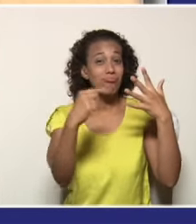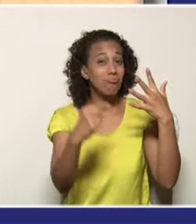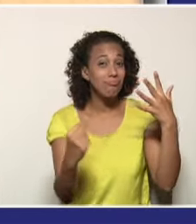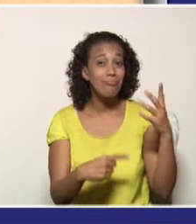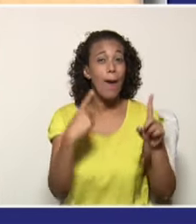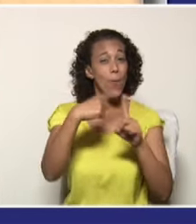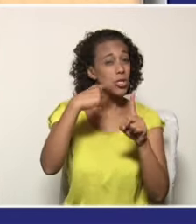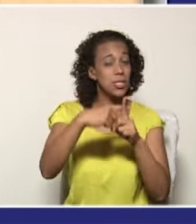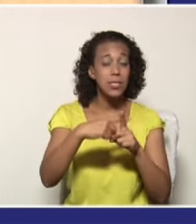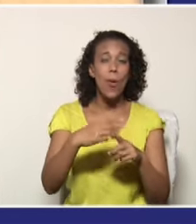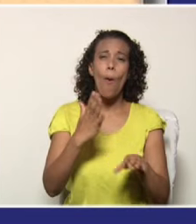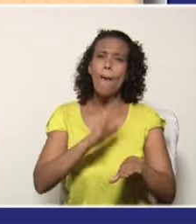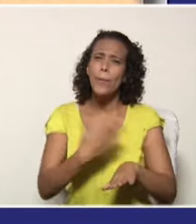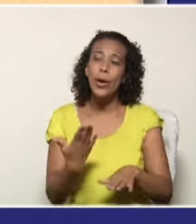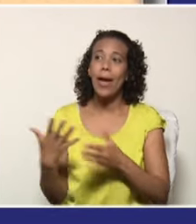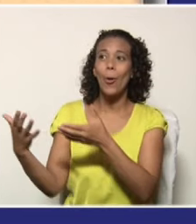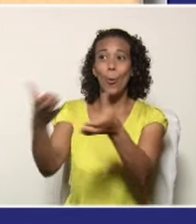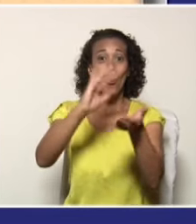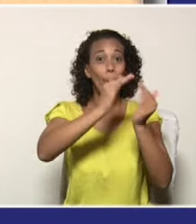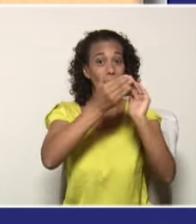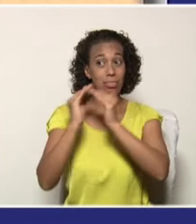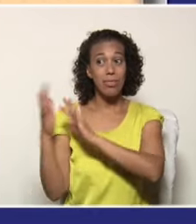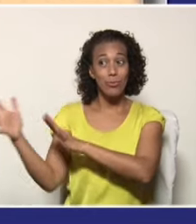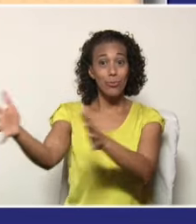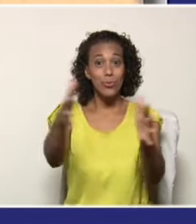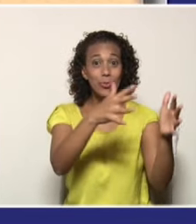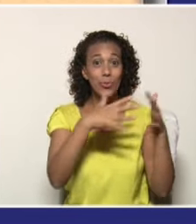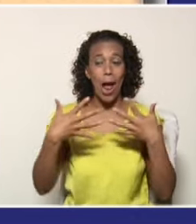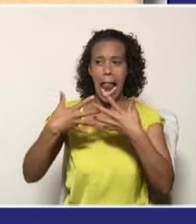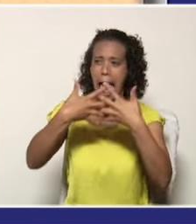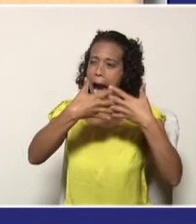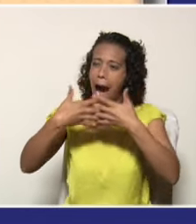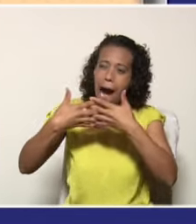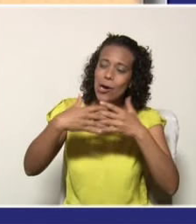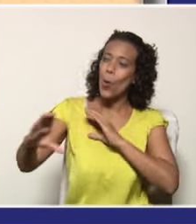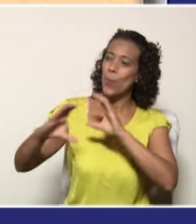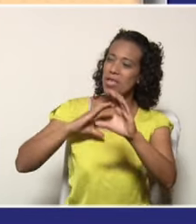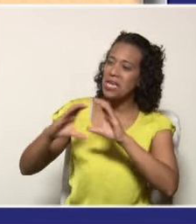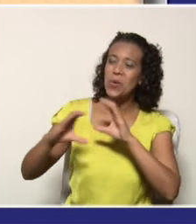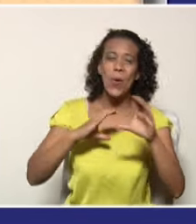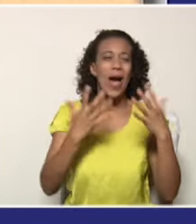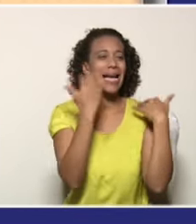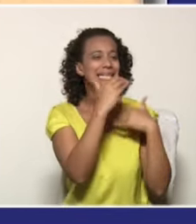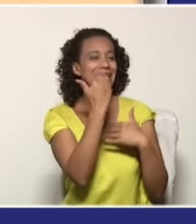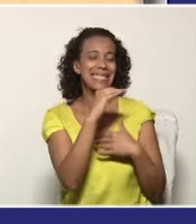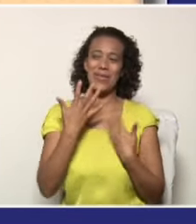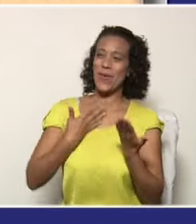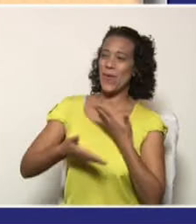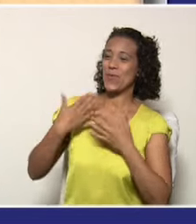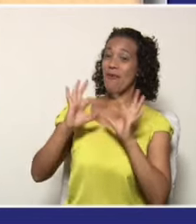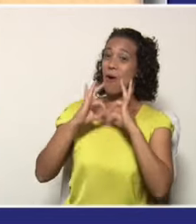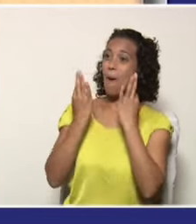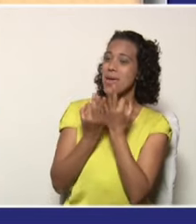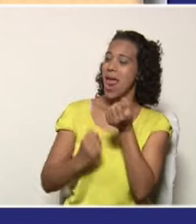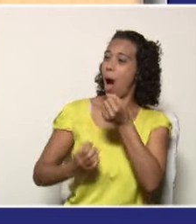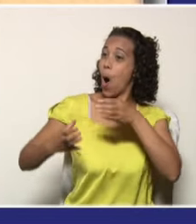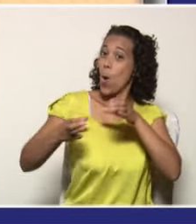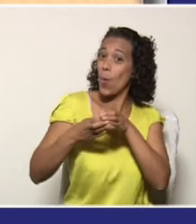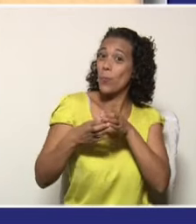la redundancia, colectivos. Estrechar lazos afectivos y de comunicación, conectar a la familia como